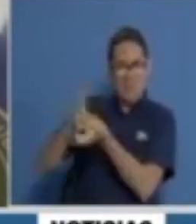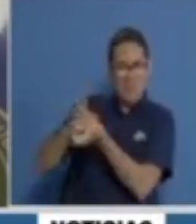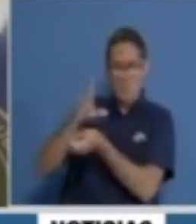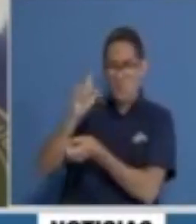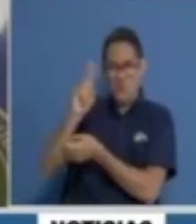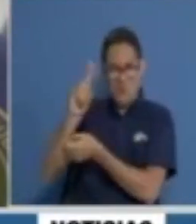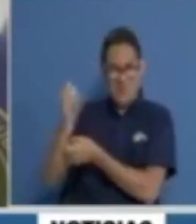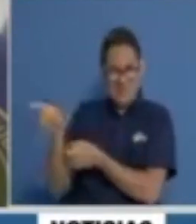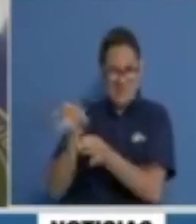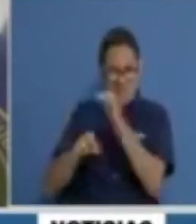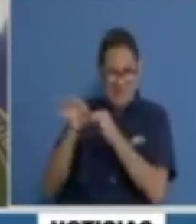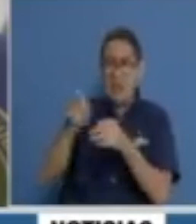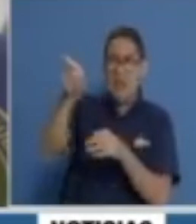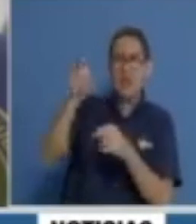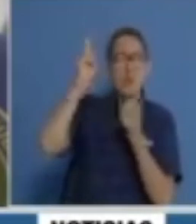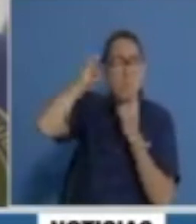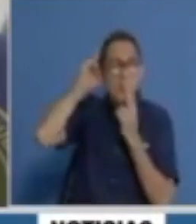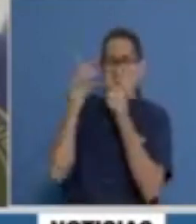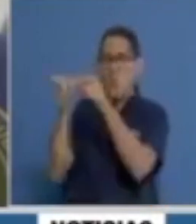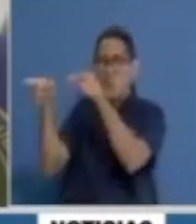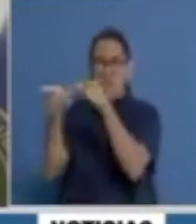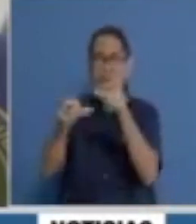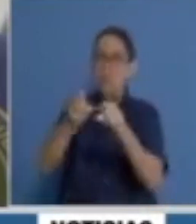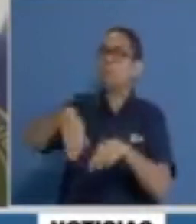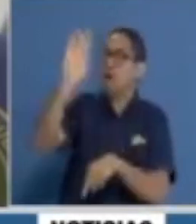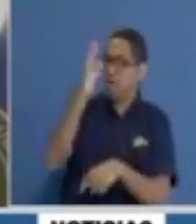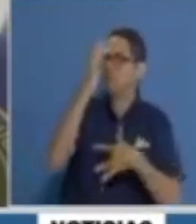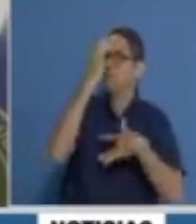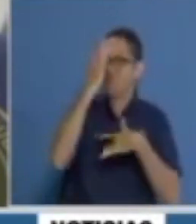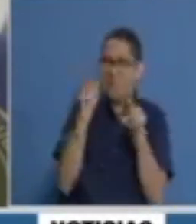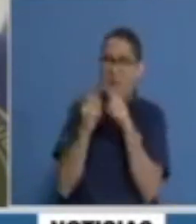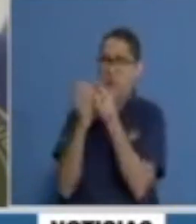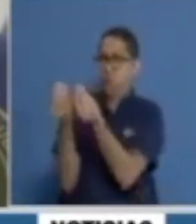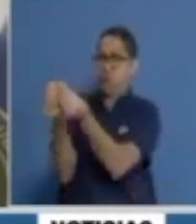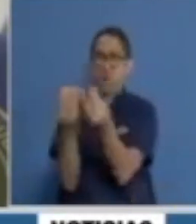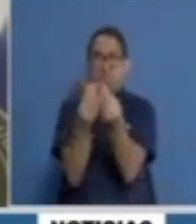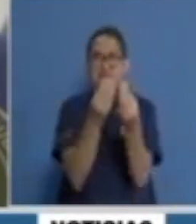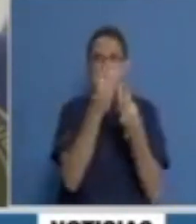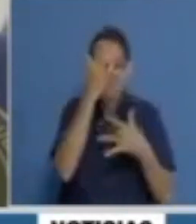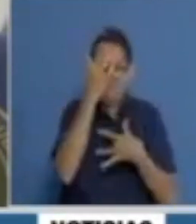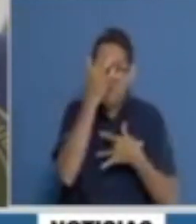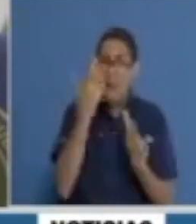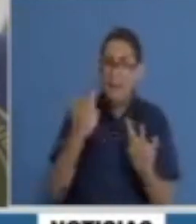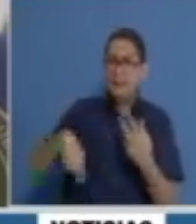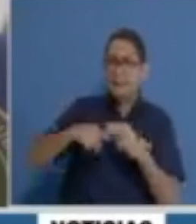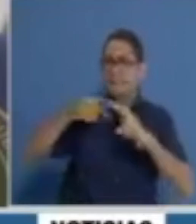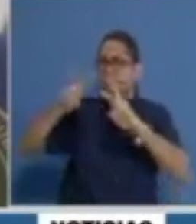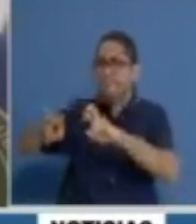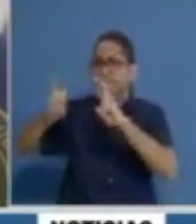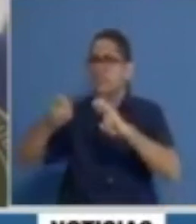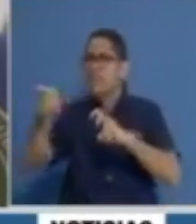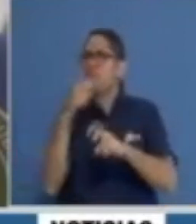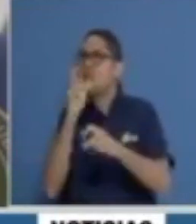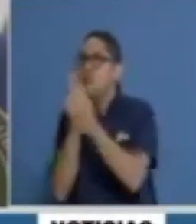donde el mayor número de casos se han venido presentando. Y esto es muy importante desde el punto de vista del seguimiento de esos casos y de sus